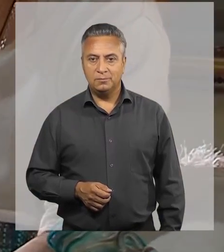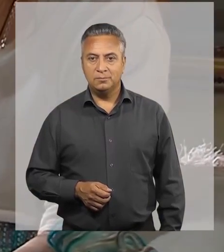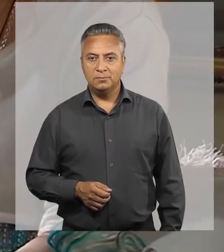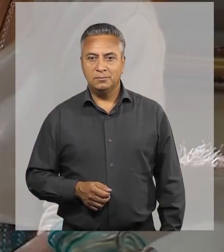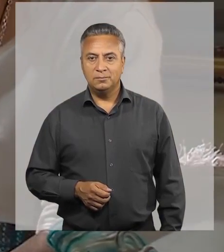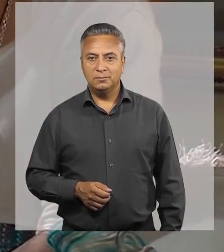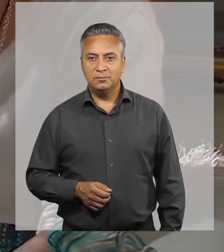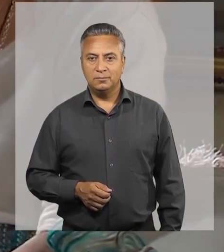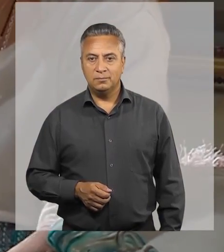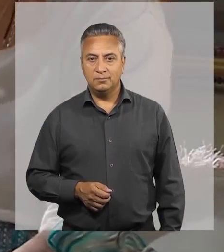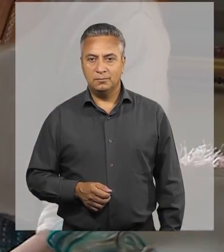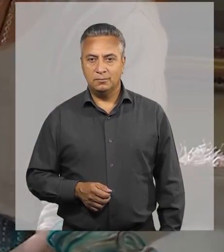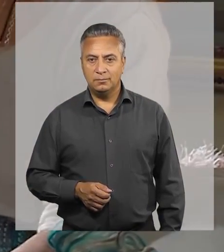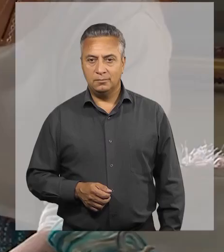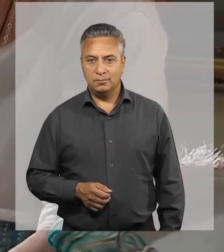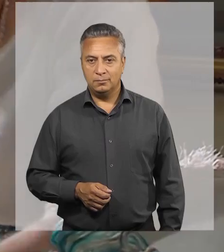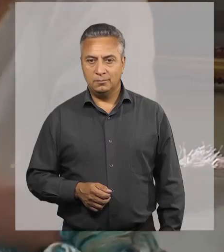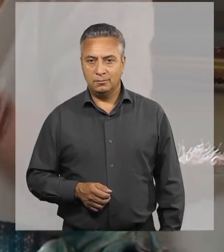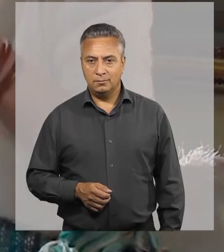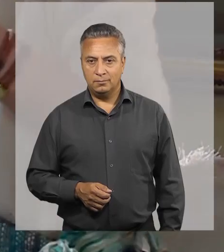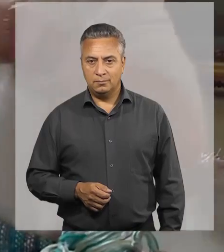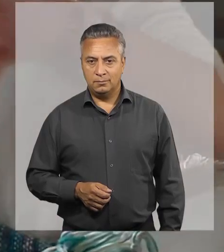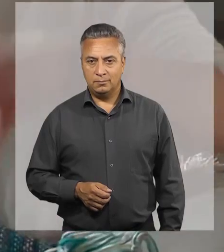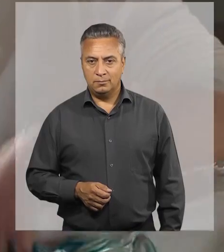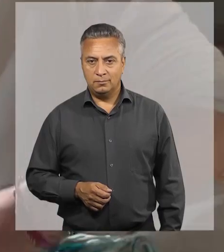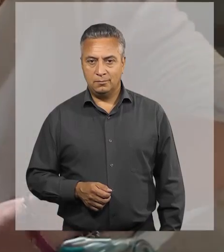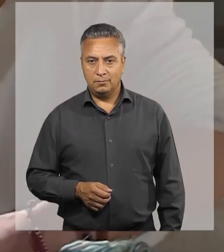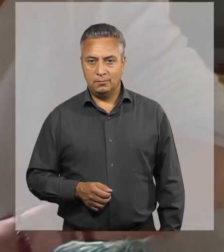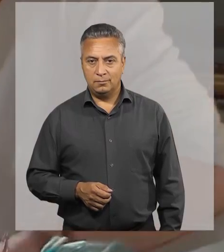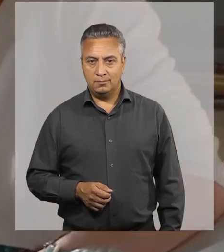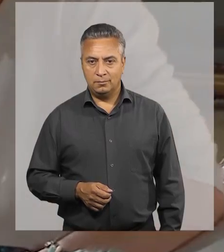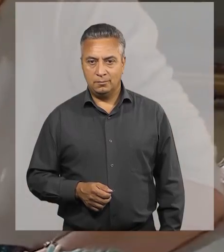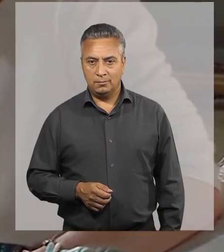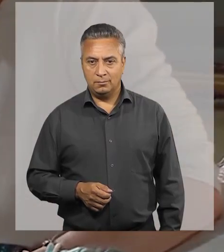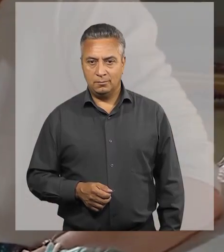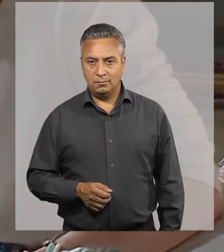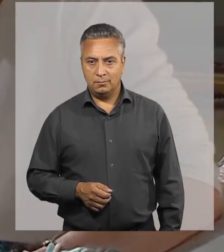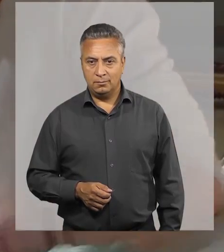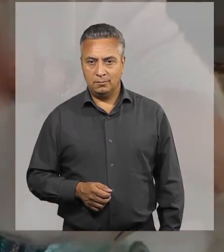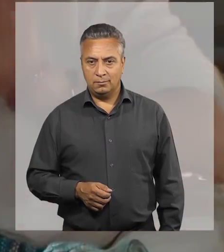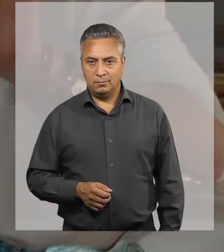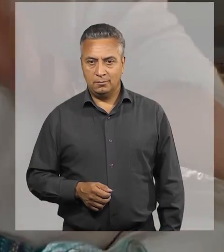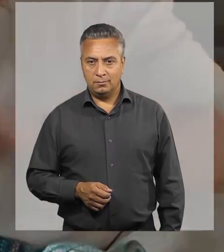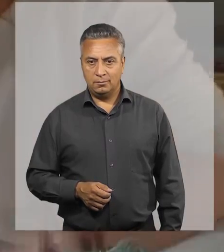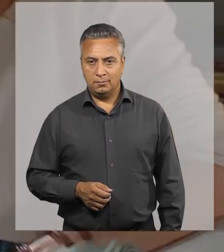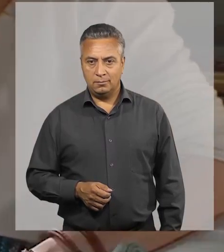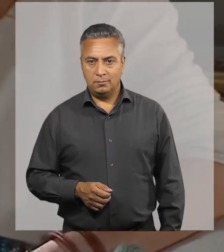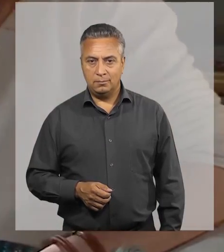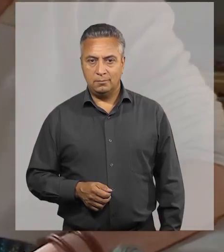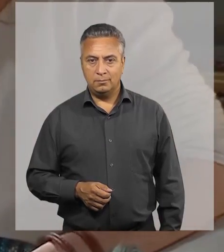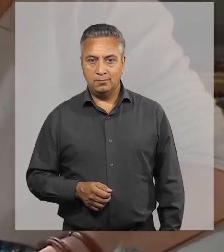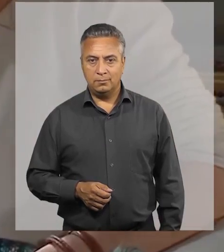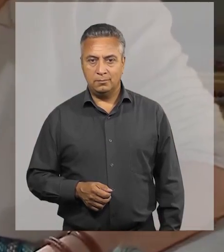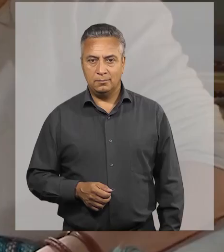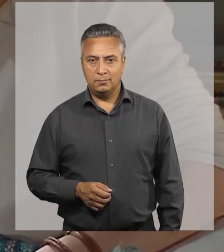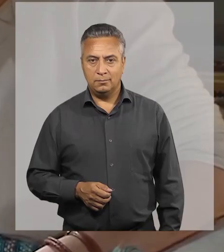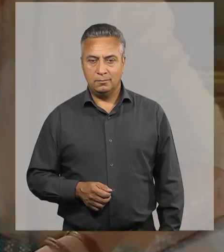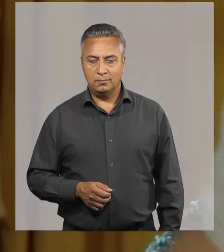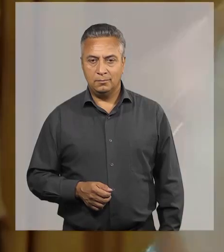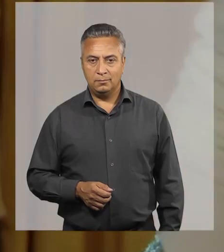Para tu papá y para mí, tú y tu hermana son lo más importante. Y eso va a ser así, siempre.